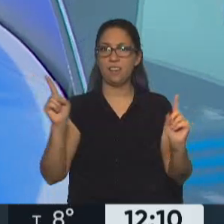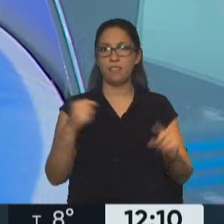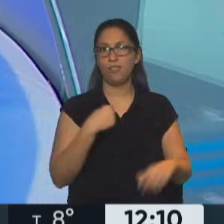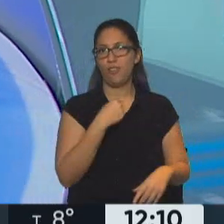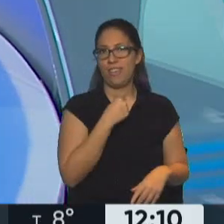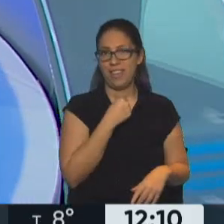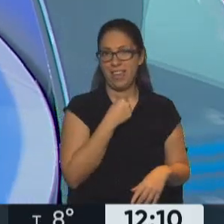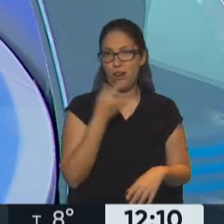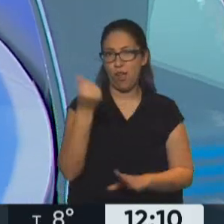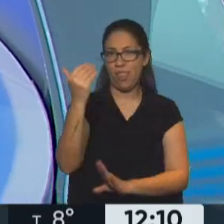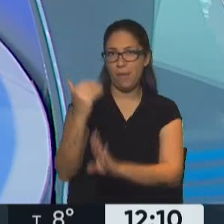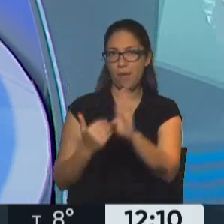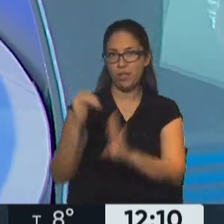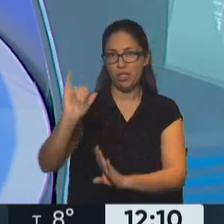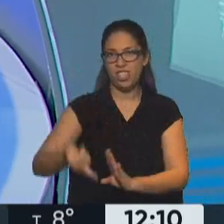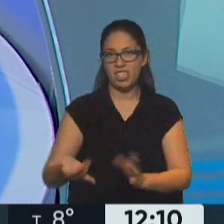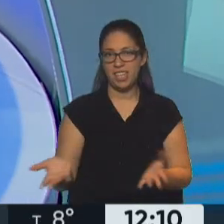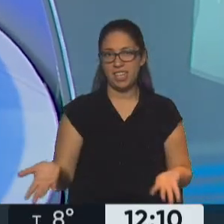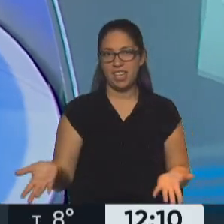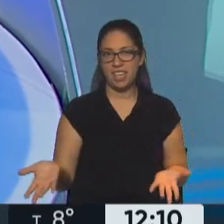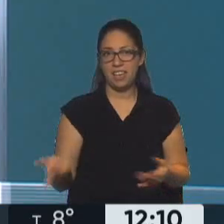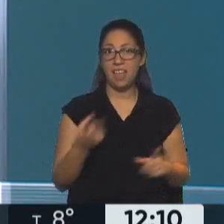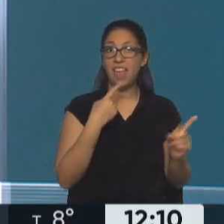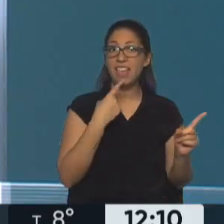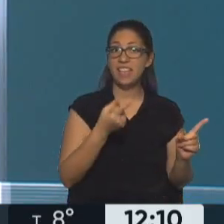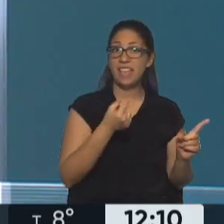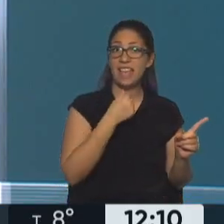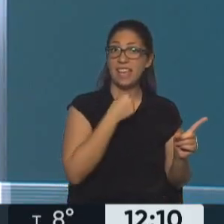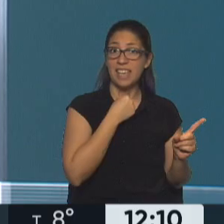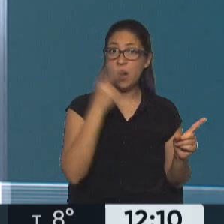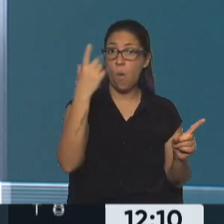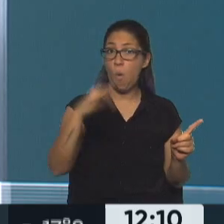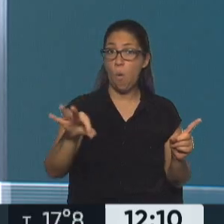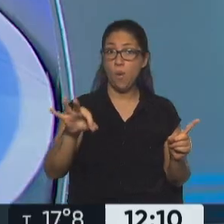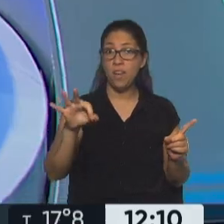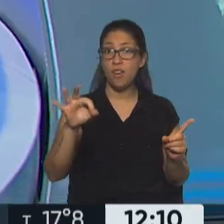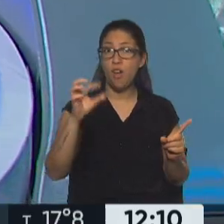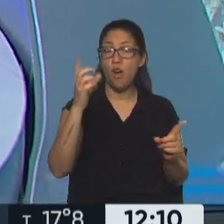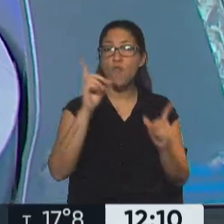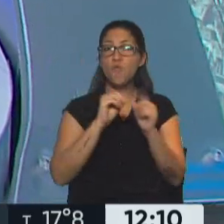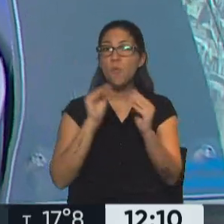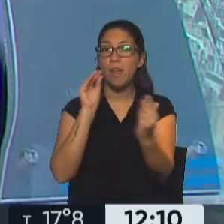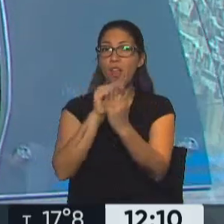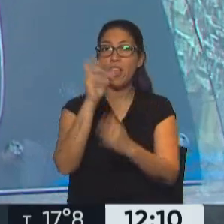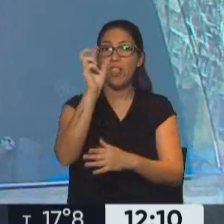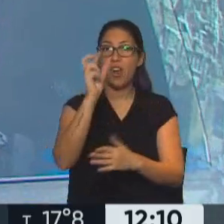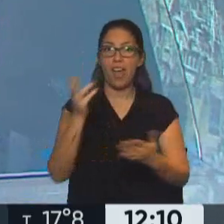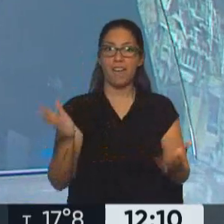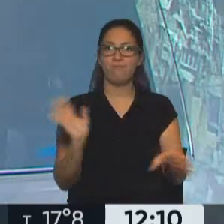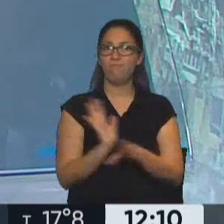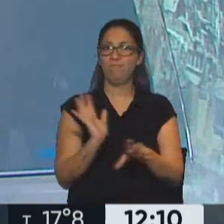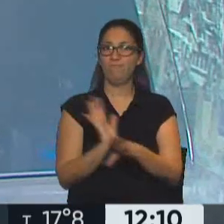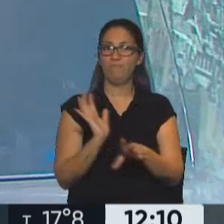la devaluación. Y tengo espaldas para bancar. Están diciendo que quieren una única cotización del dólar. Digo, eso es